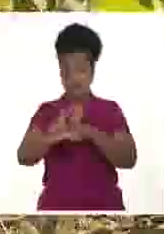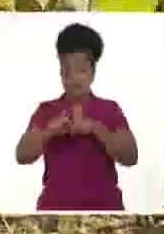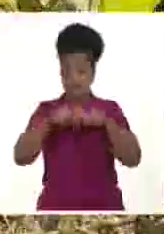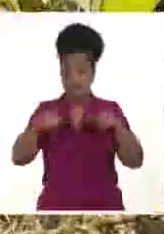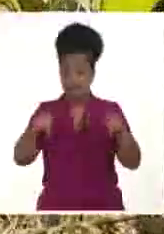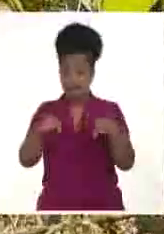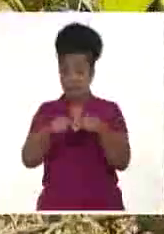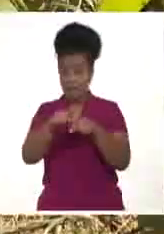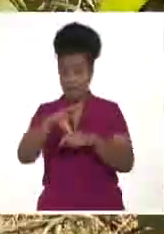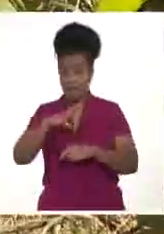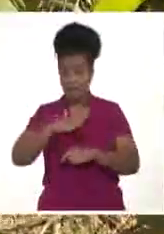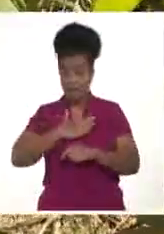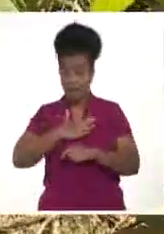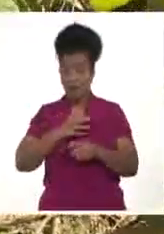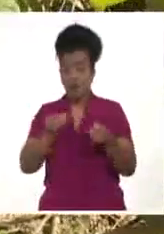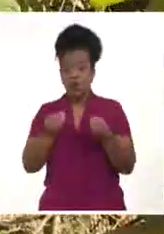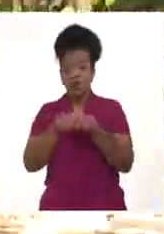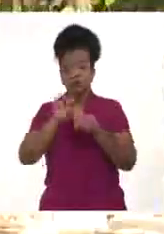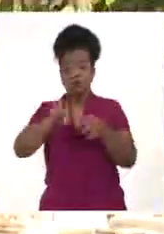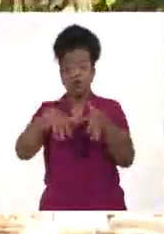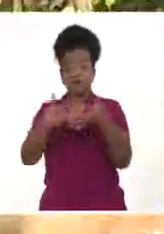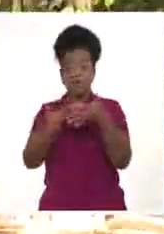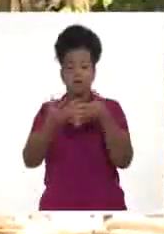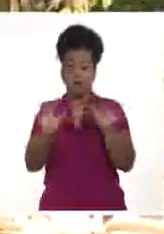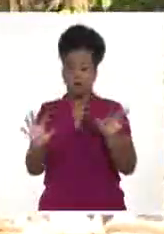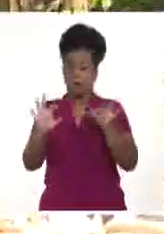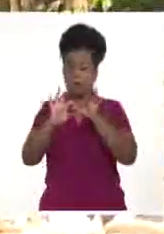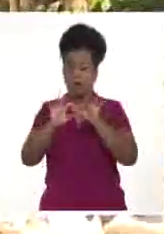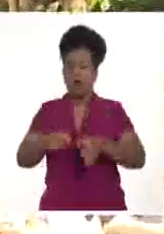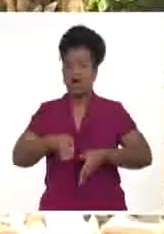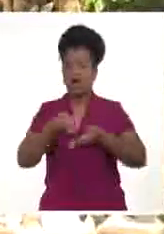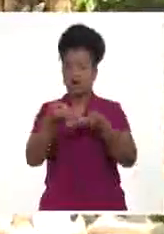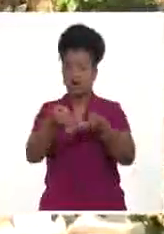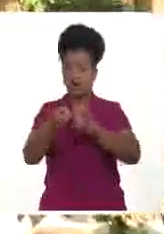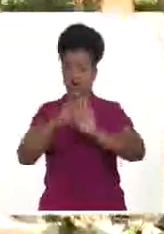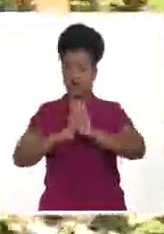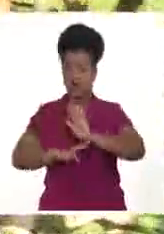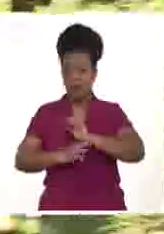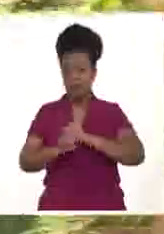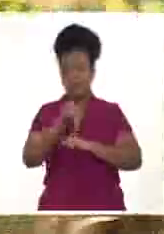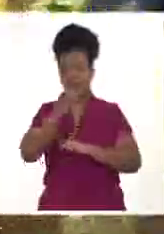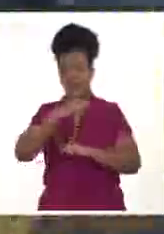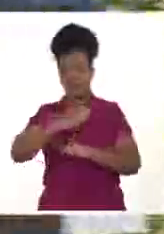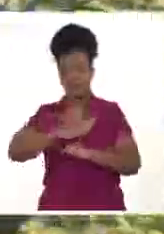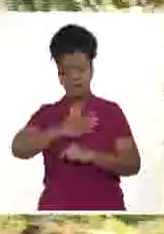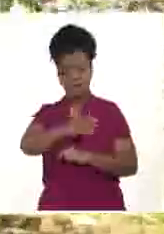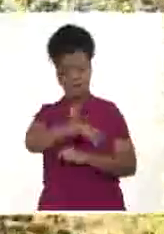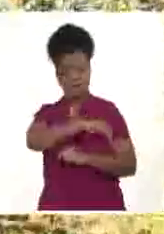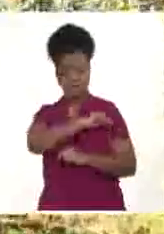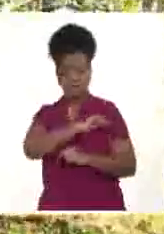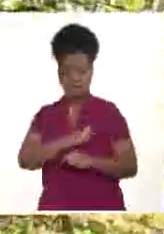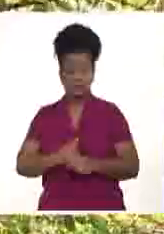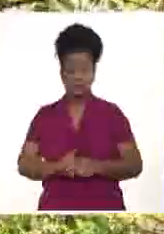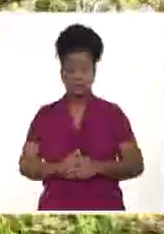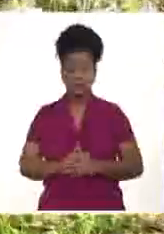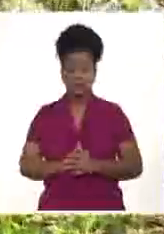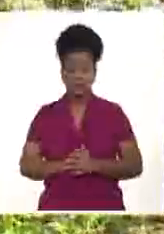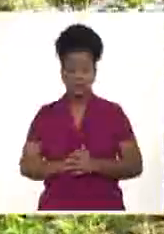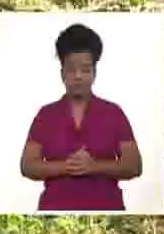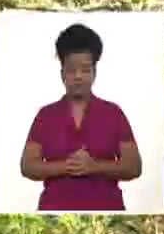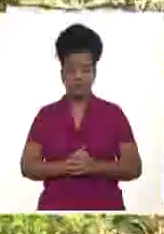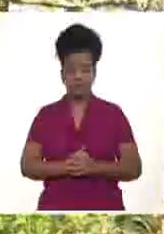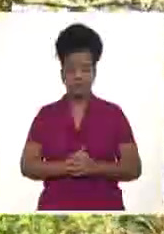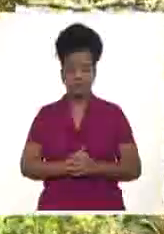agroecológicas, junto a las mini industrias, contribuyen al programa de soberanía alimentaria y educación nutricional.